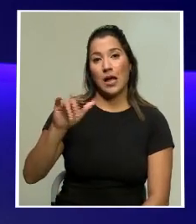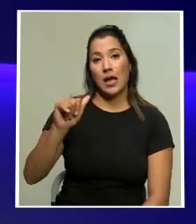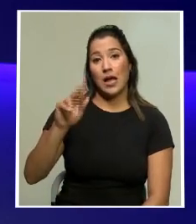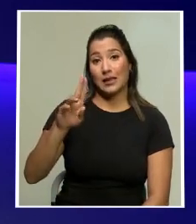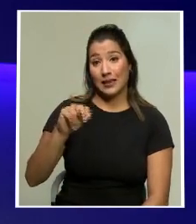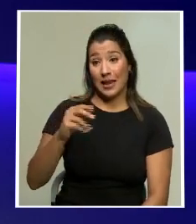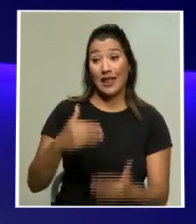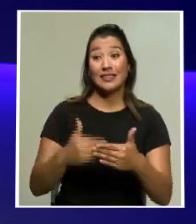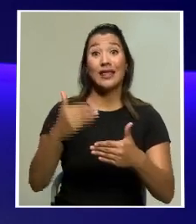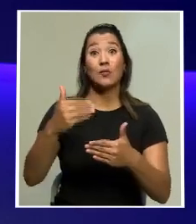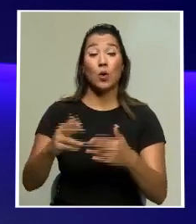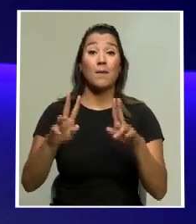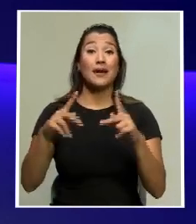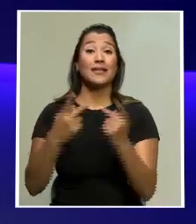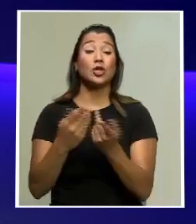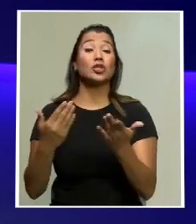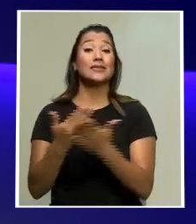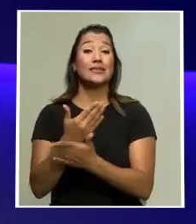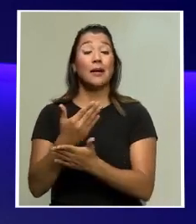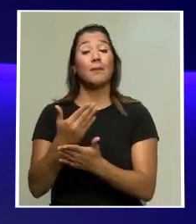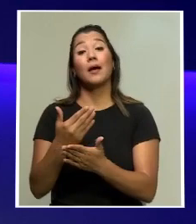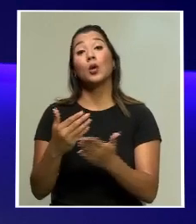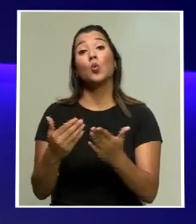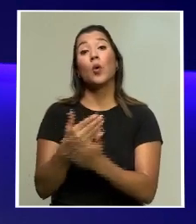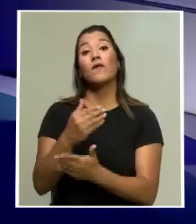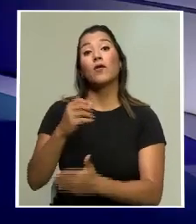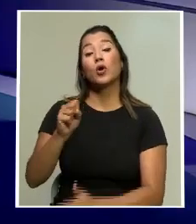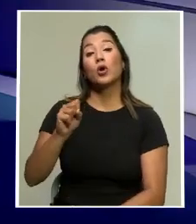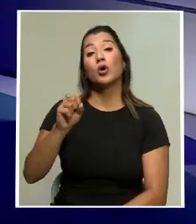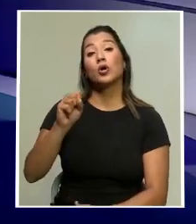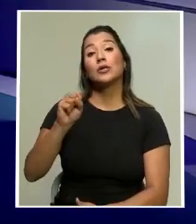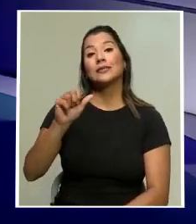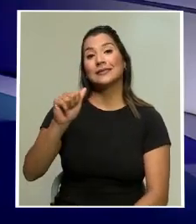¿Cómo son los comienzos de Bukele en el Frente Farabundo Martí?